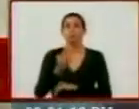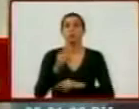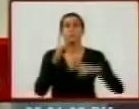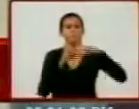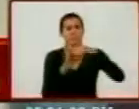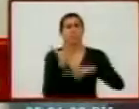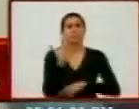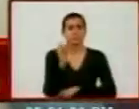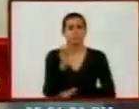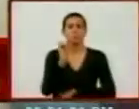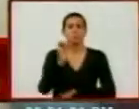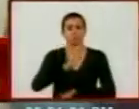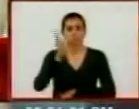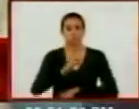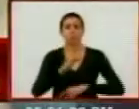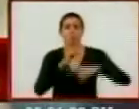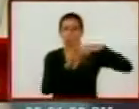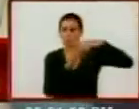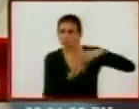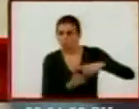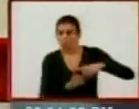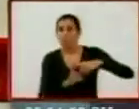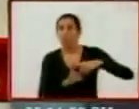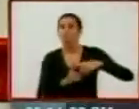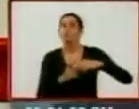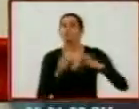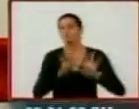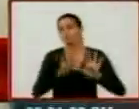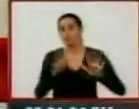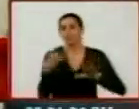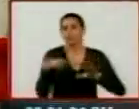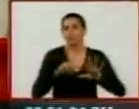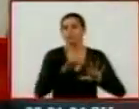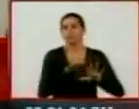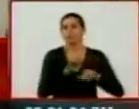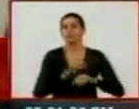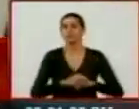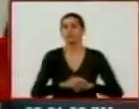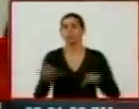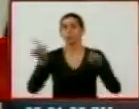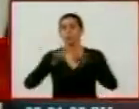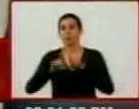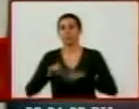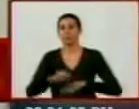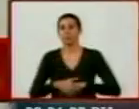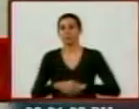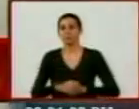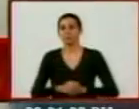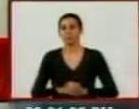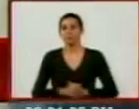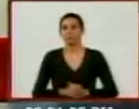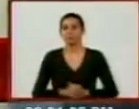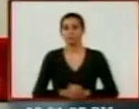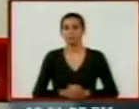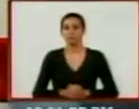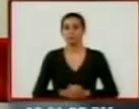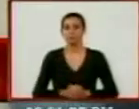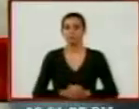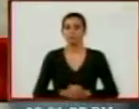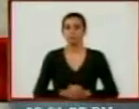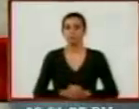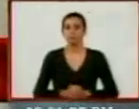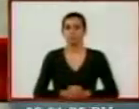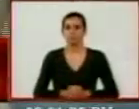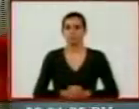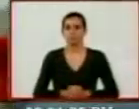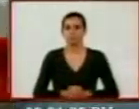el 30% de ganancia del mismo del mismo modo pudimos comprobar aquí la el